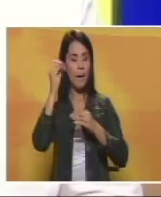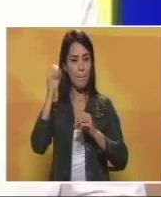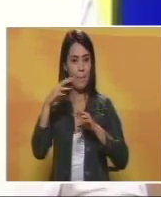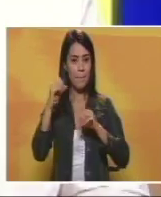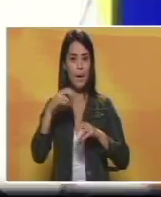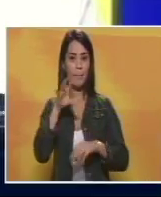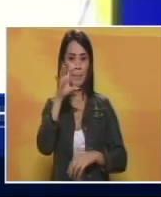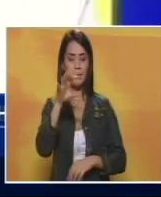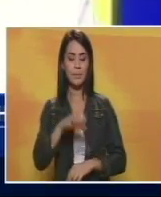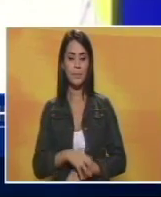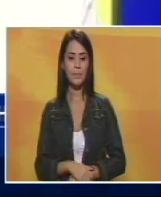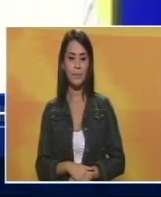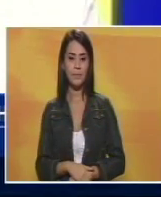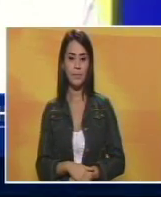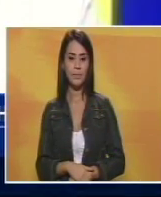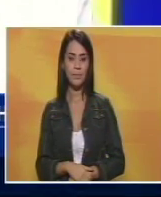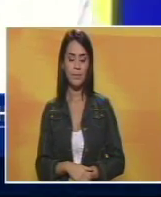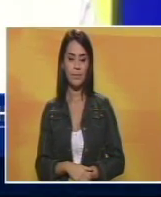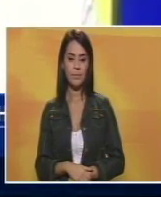país.